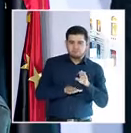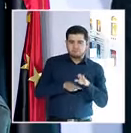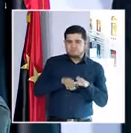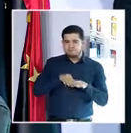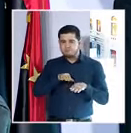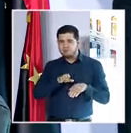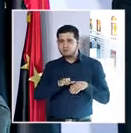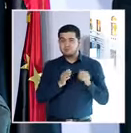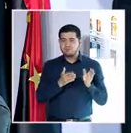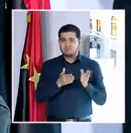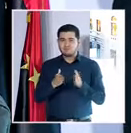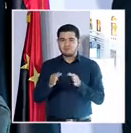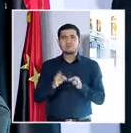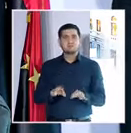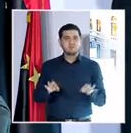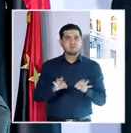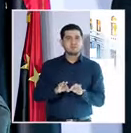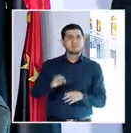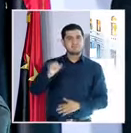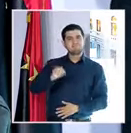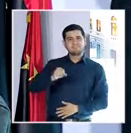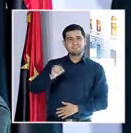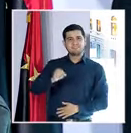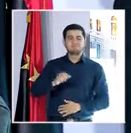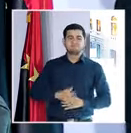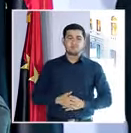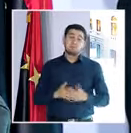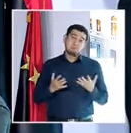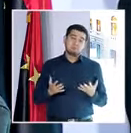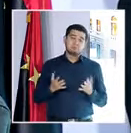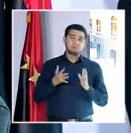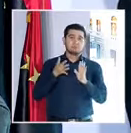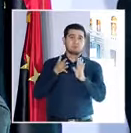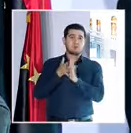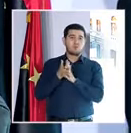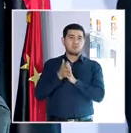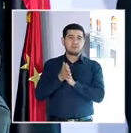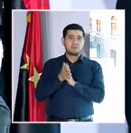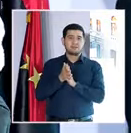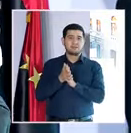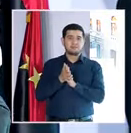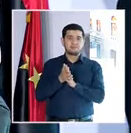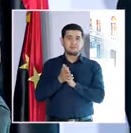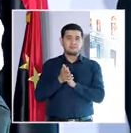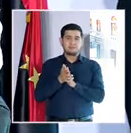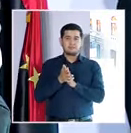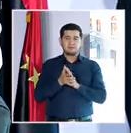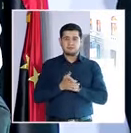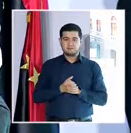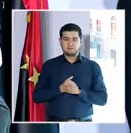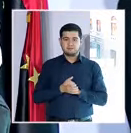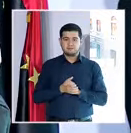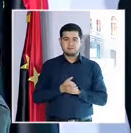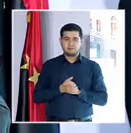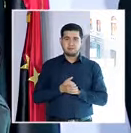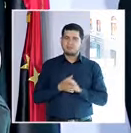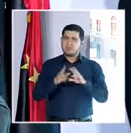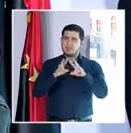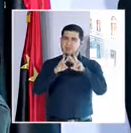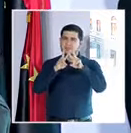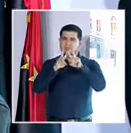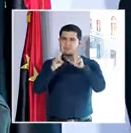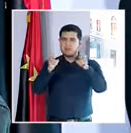importantes. Pues yo quiero hoy señalar lo siguiente. Creo que aquí hay dos vías que debemos abordar este tema. Por